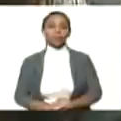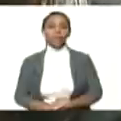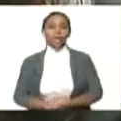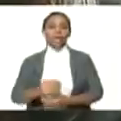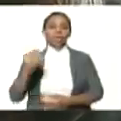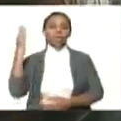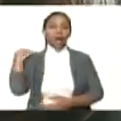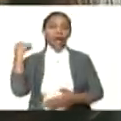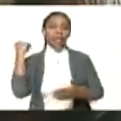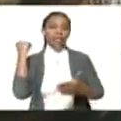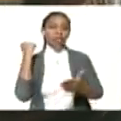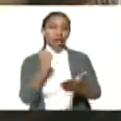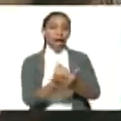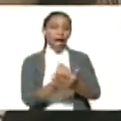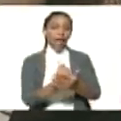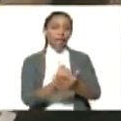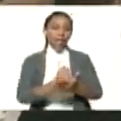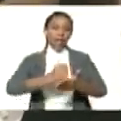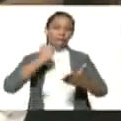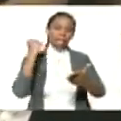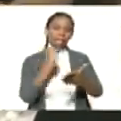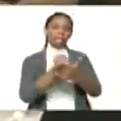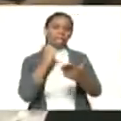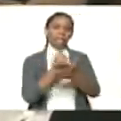traicionada y apuñaleada mil veces